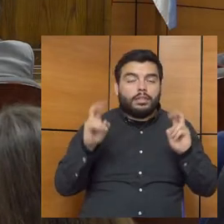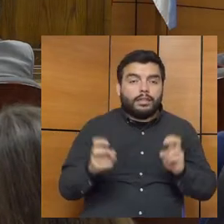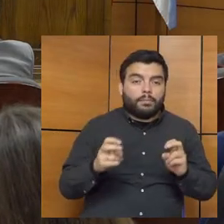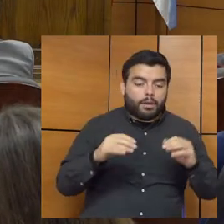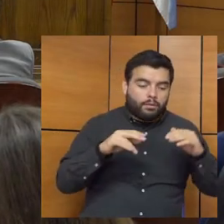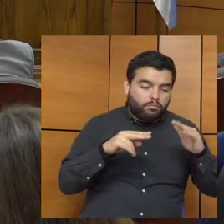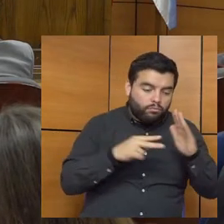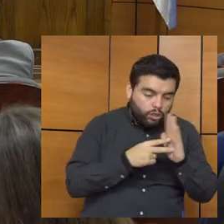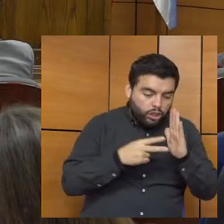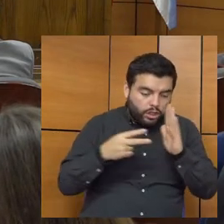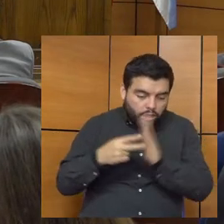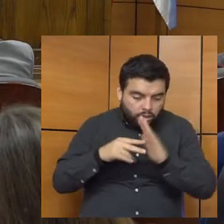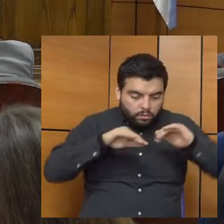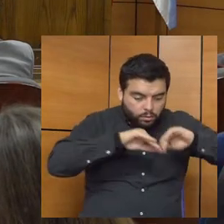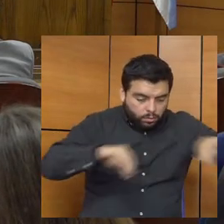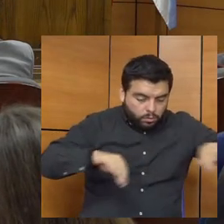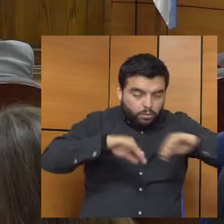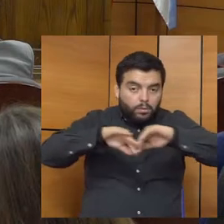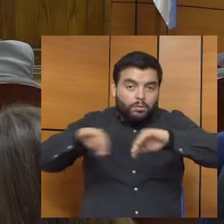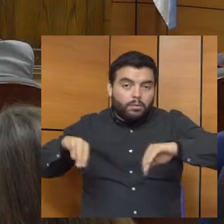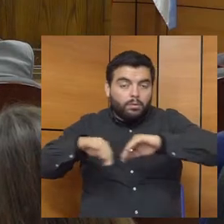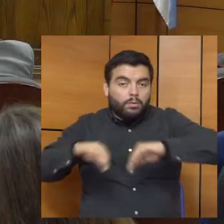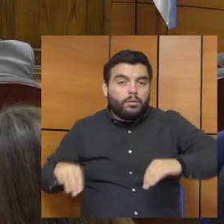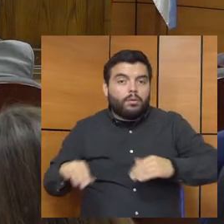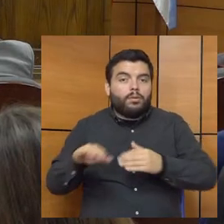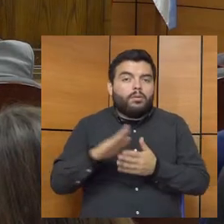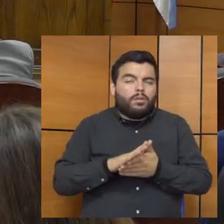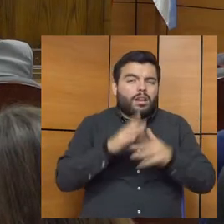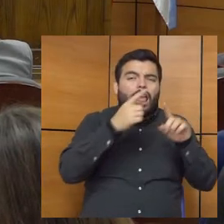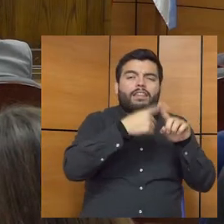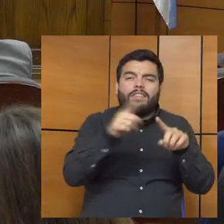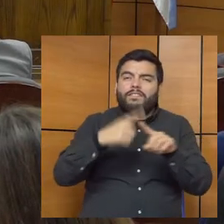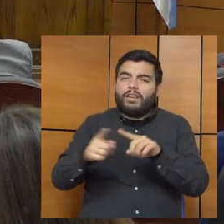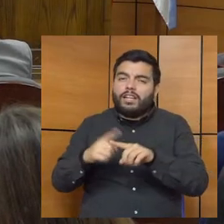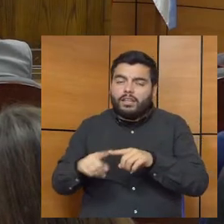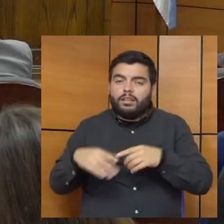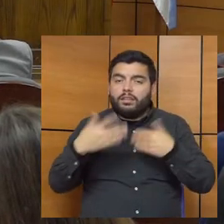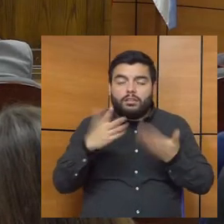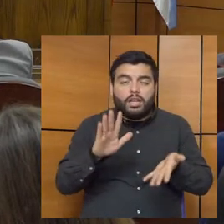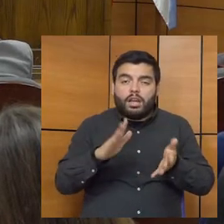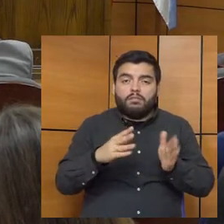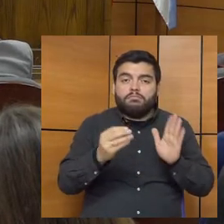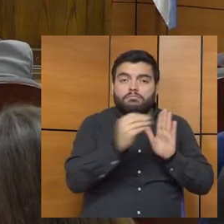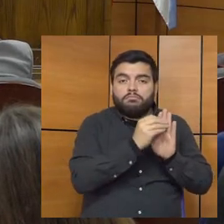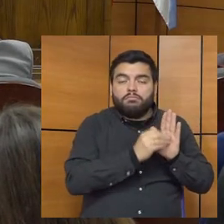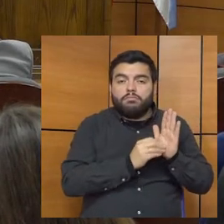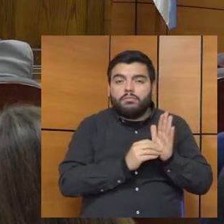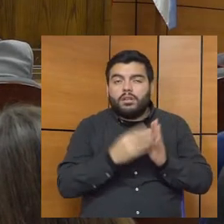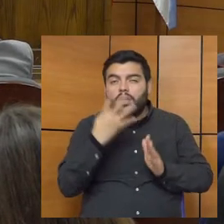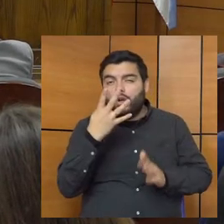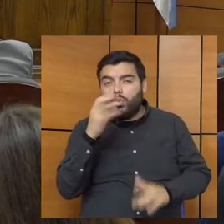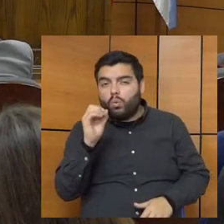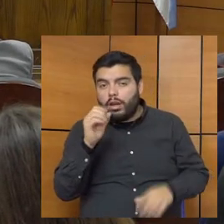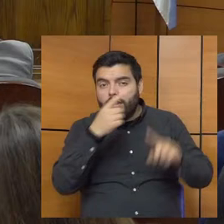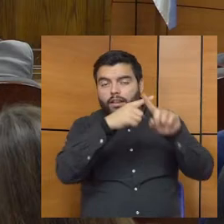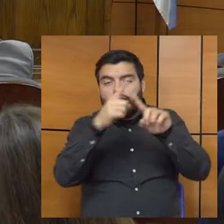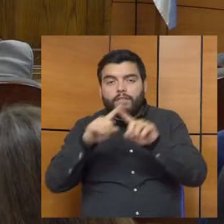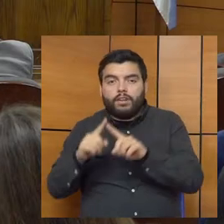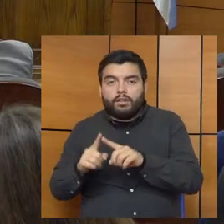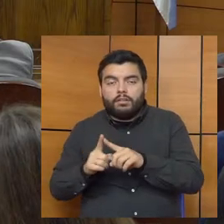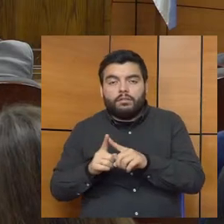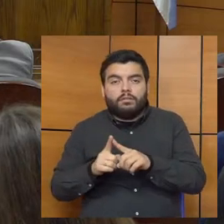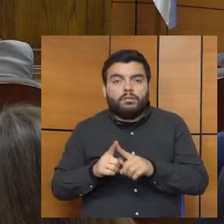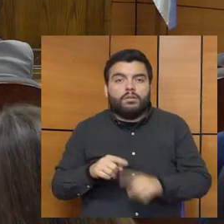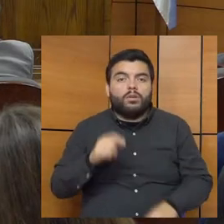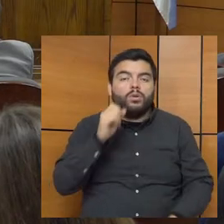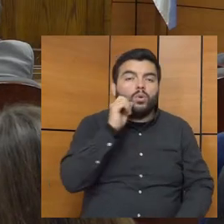dividiendo y probando distintas alternativas. Se probaron todas las variables que yo les mencioné, todas. alrededor de 40 variables, probar cuáles